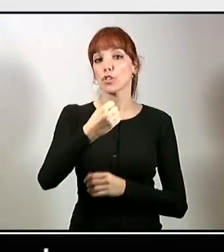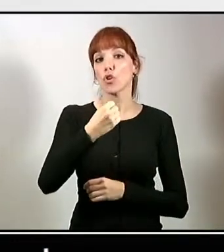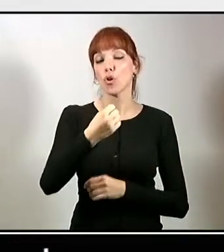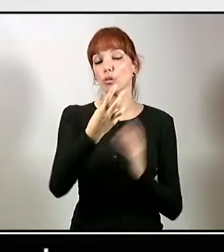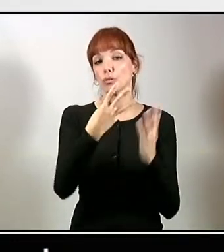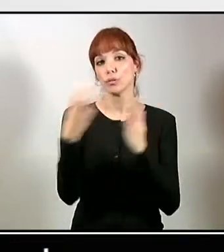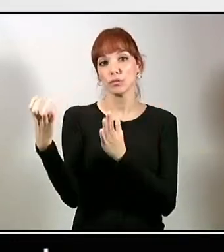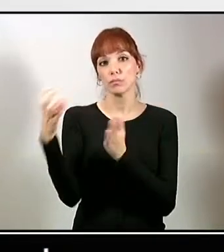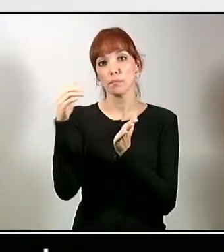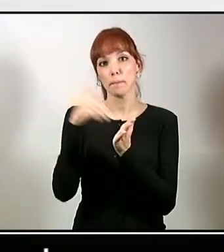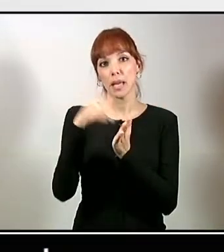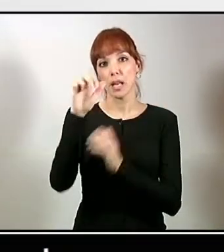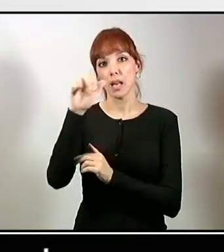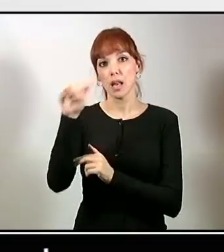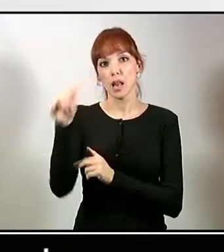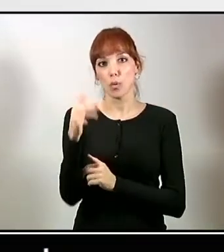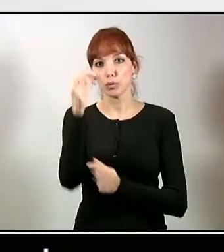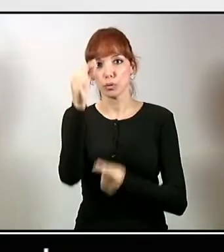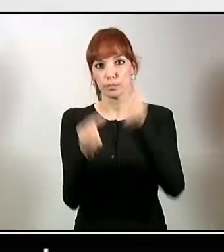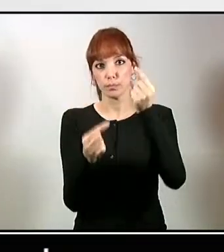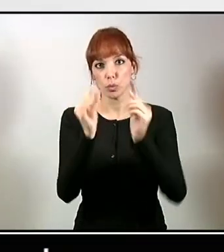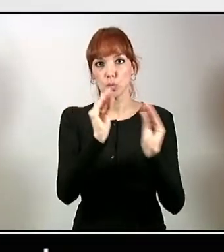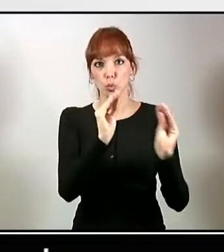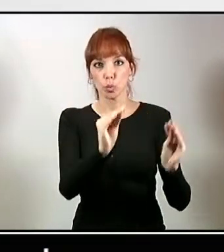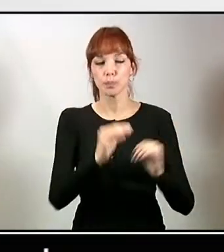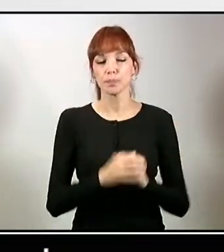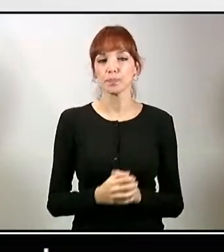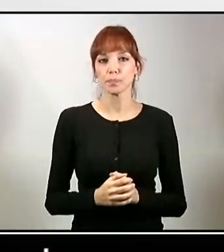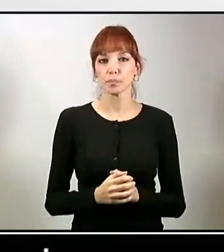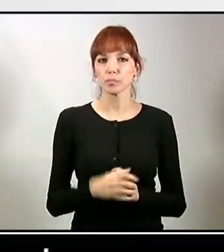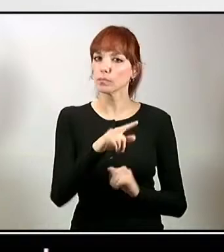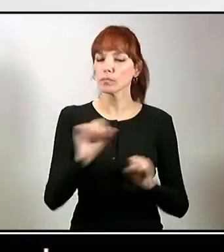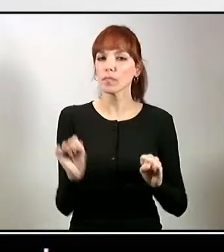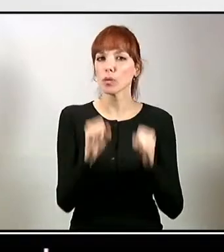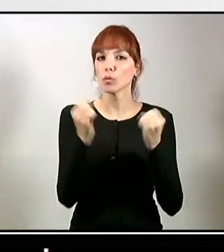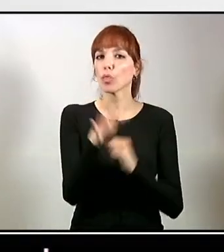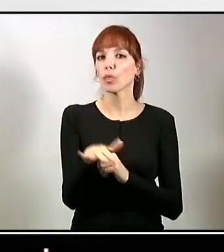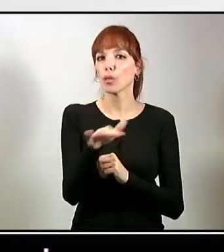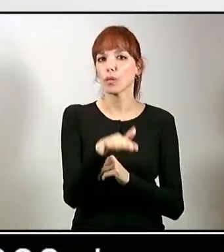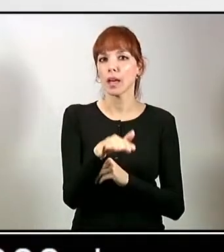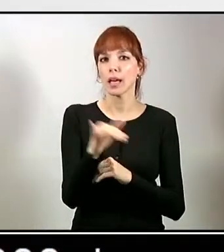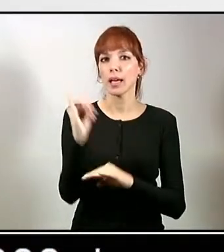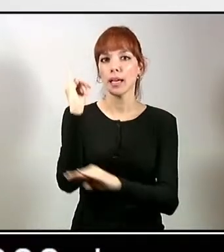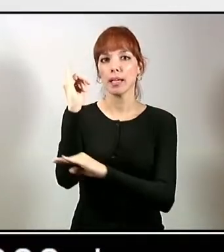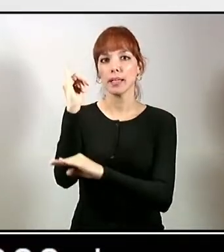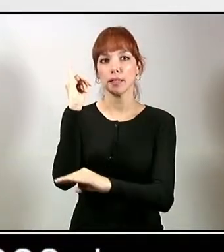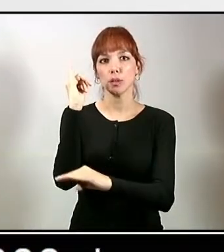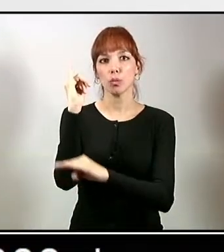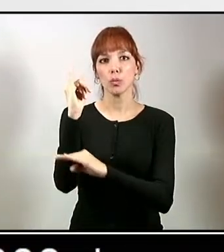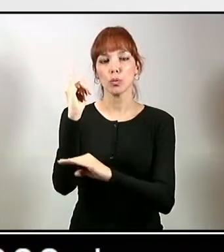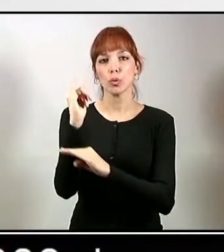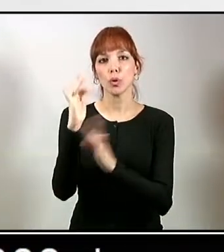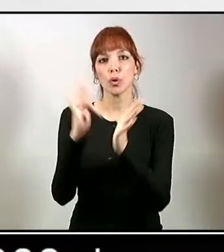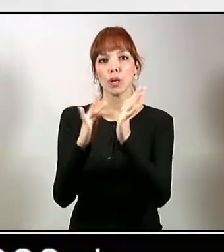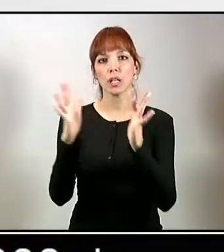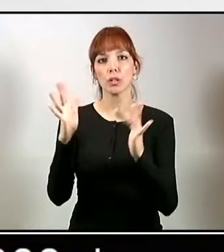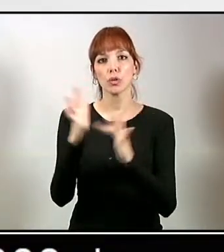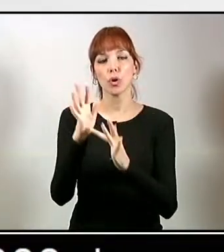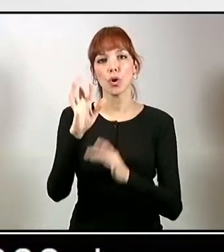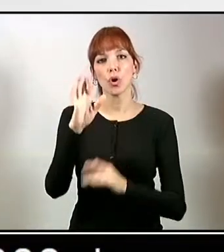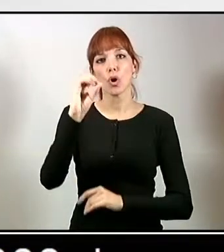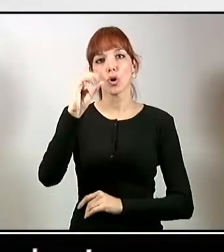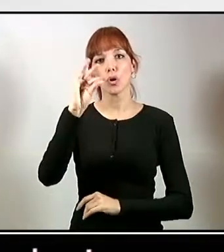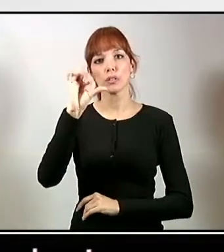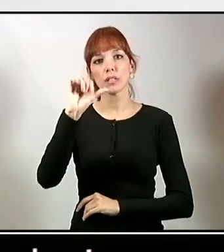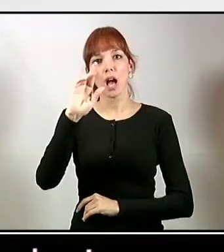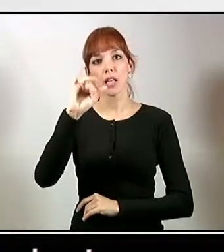1.800.000 euros. Se trata de 2 actuaciones, una en el Instituto de Enseñanza Secundaria Cristo del Rosario de Zafra, con